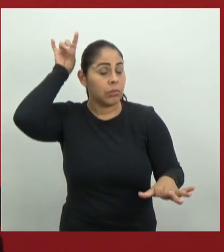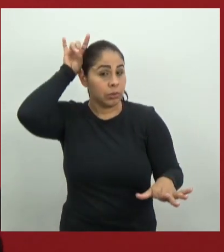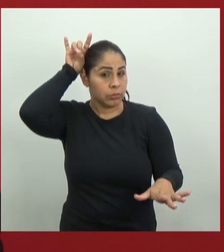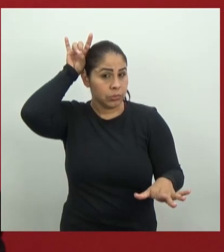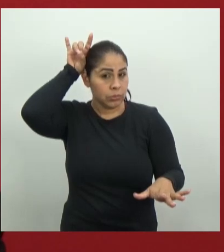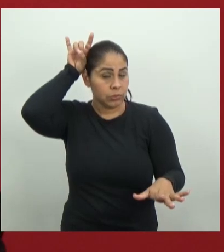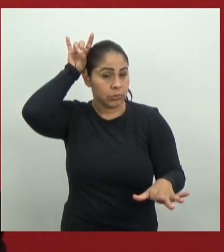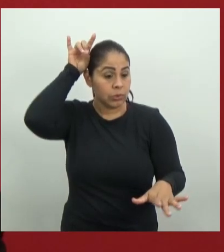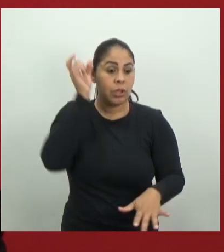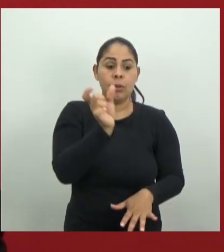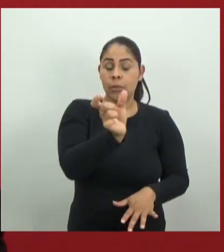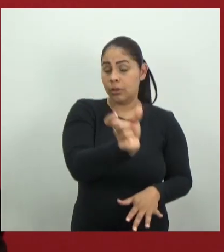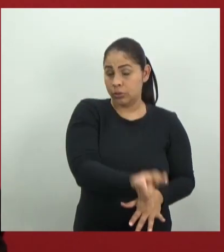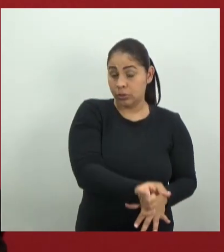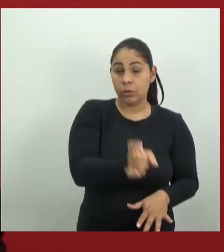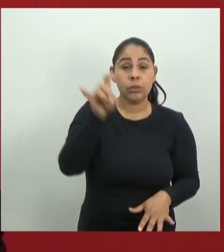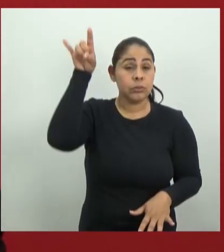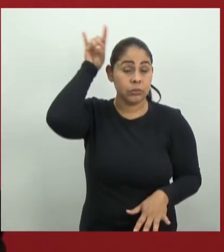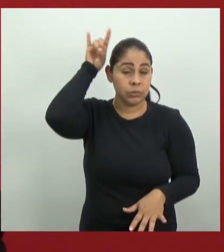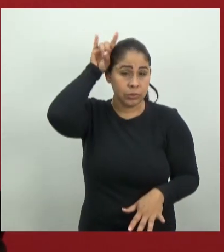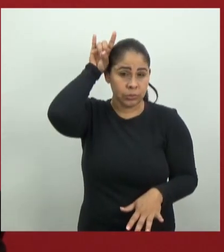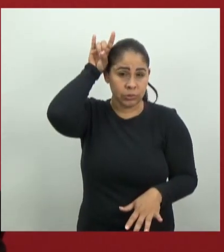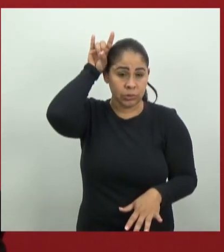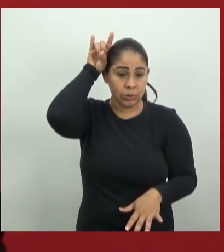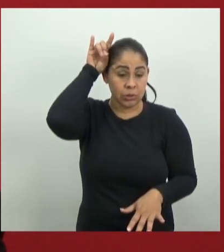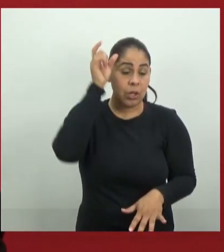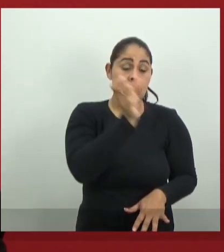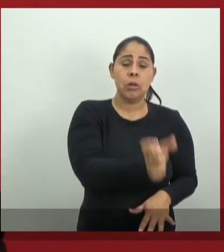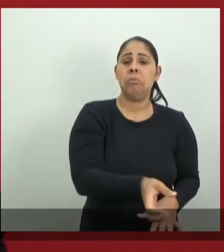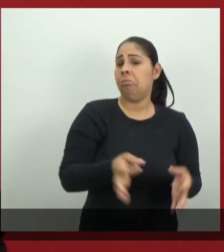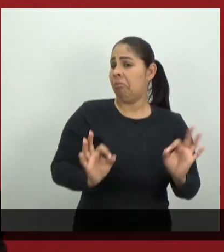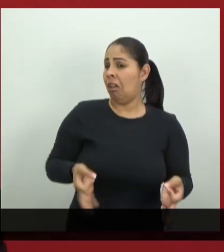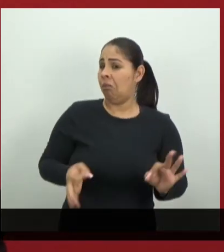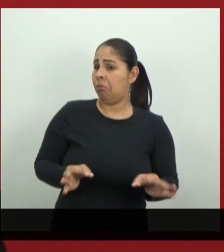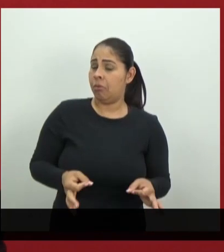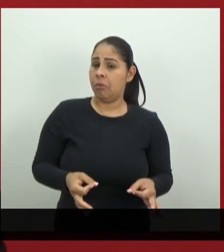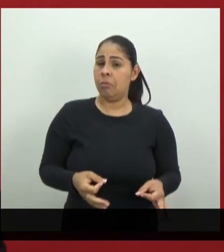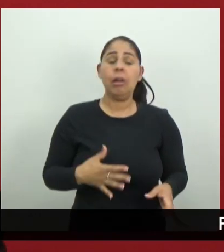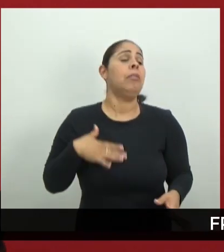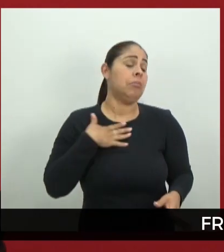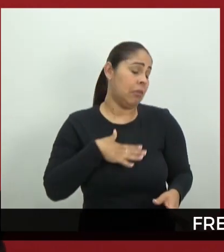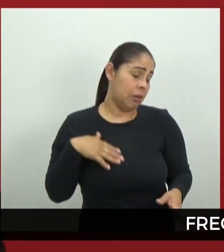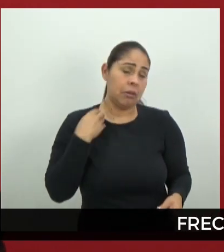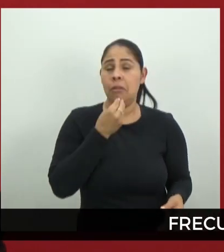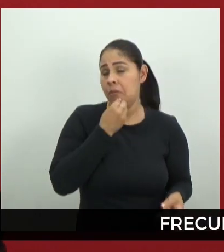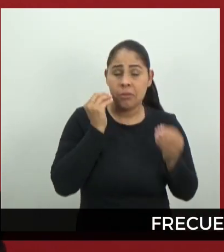Un endemoniado puede ser una persona normal, amable,